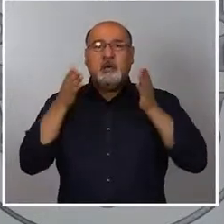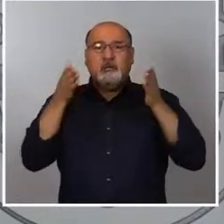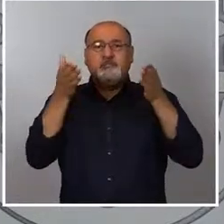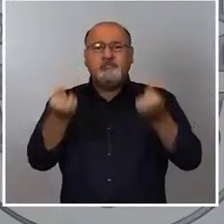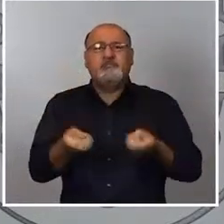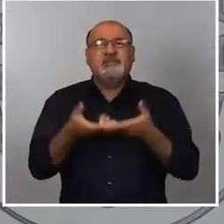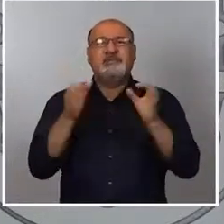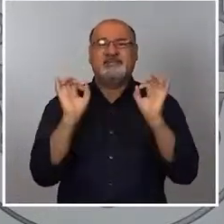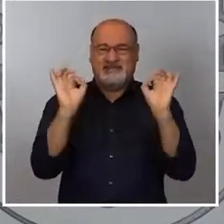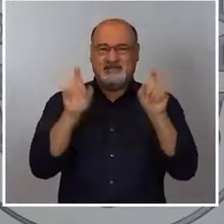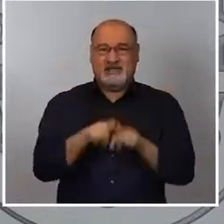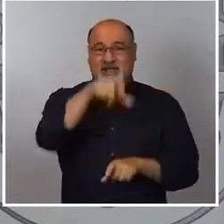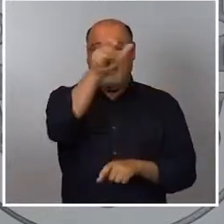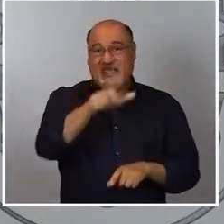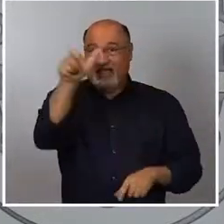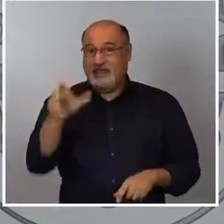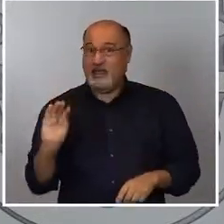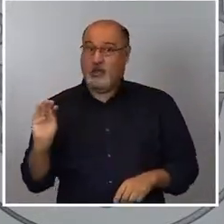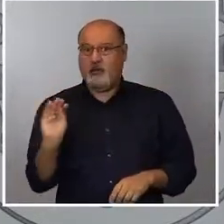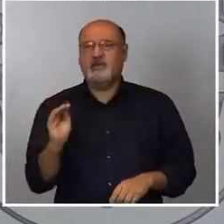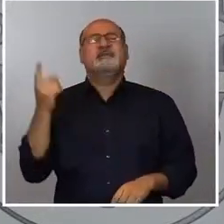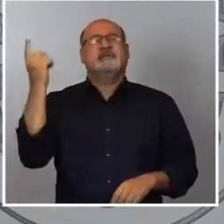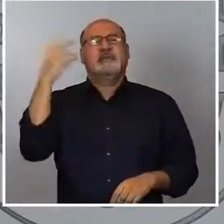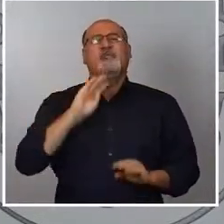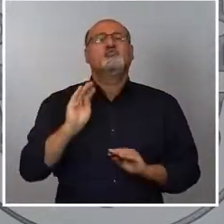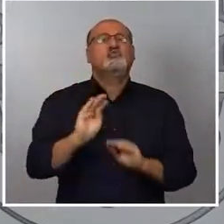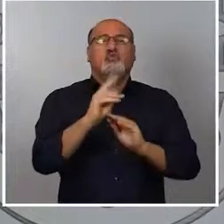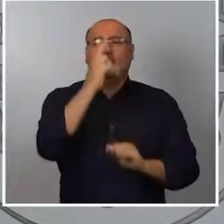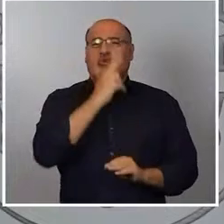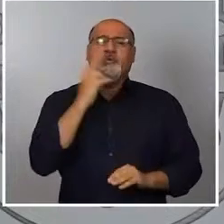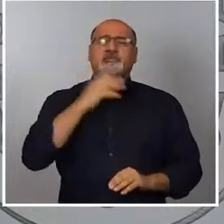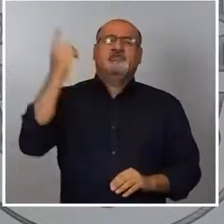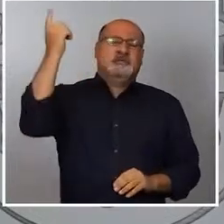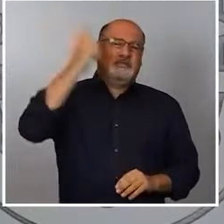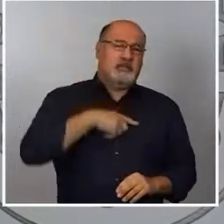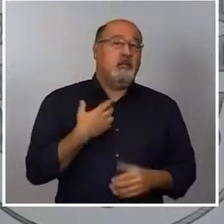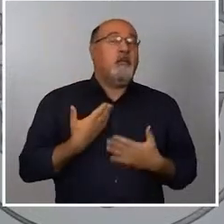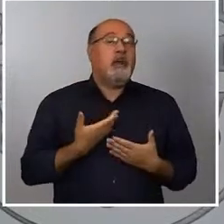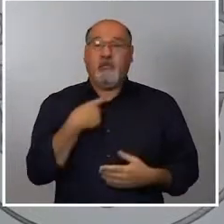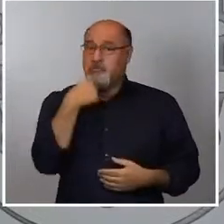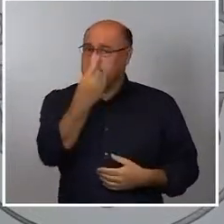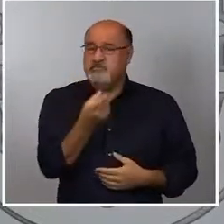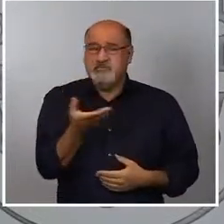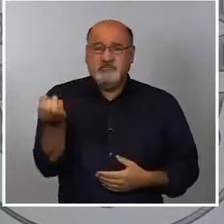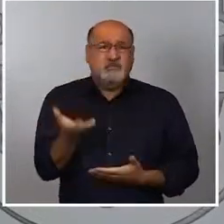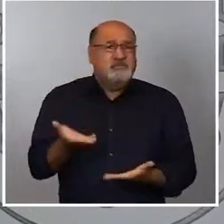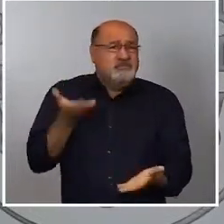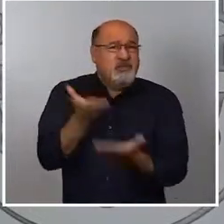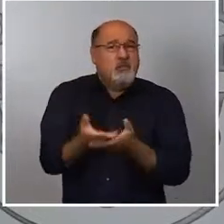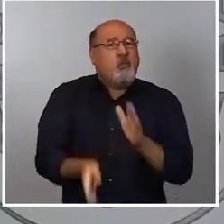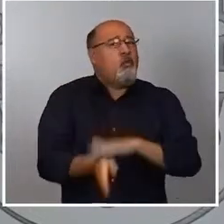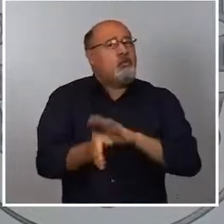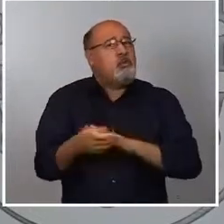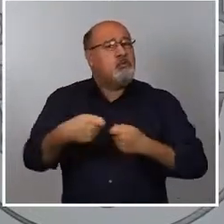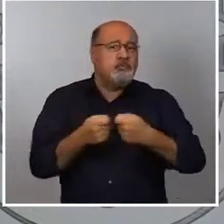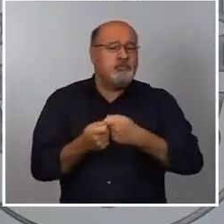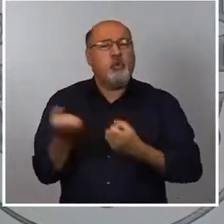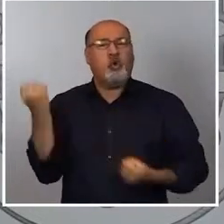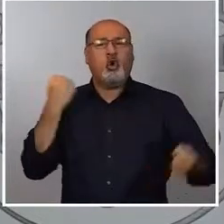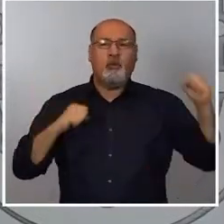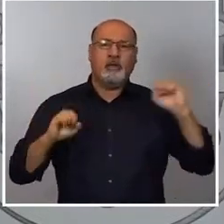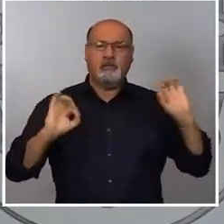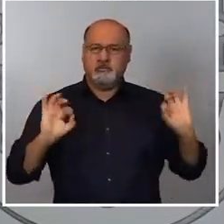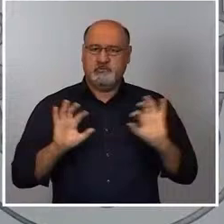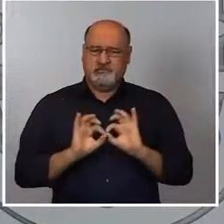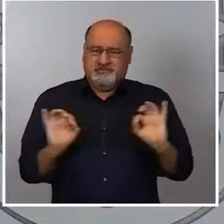los jóvenes sabemos de su compromiso pero también les decimos que sigan contribuyendo primero con un comportamiento que